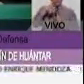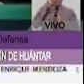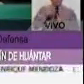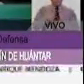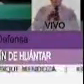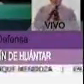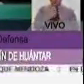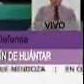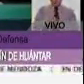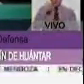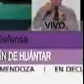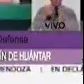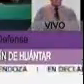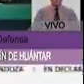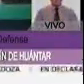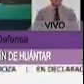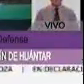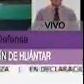solo balazo,